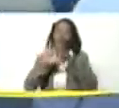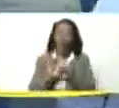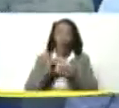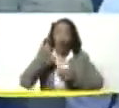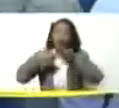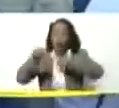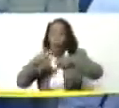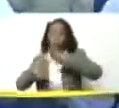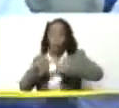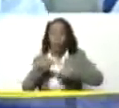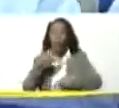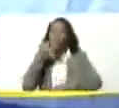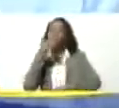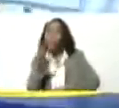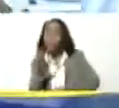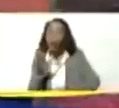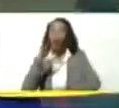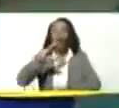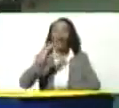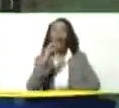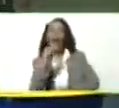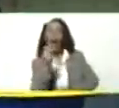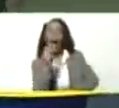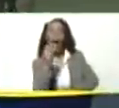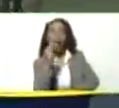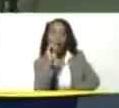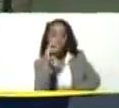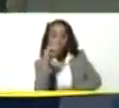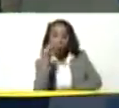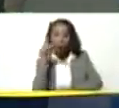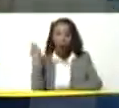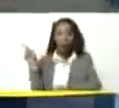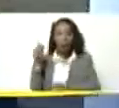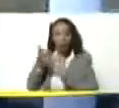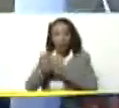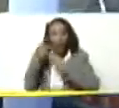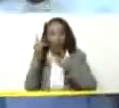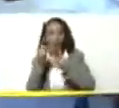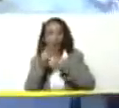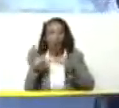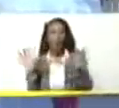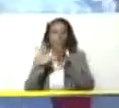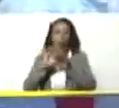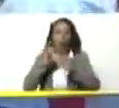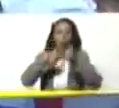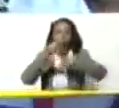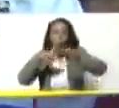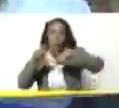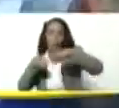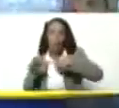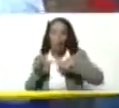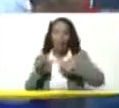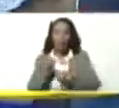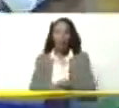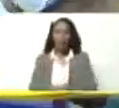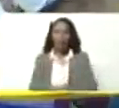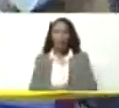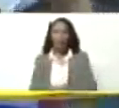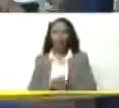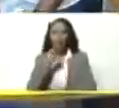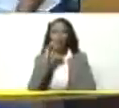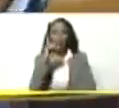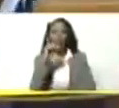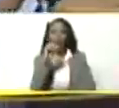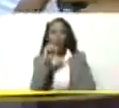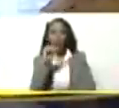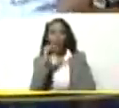próximamente. En Canaima. En Canaima. Así es, presidente. Así son es. Uno de nuestros grandes aliados comerciales. Presidente, Indonesia, mis hermanos de